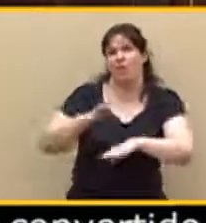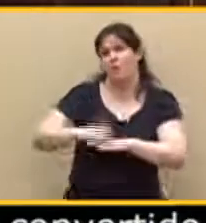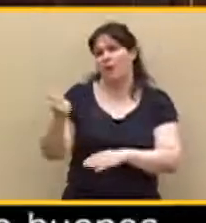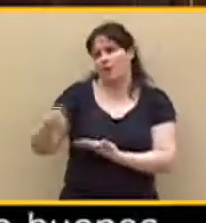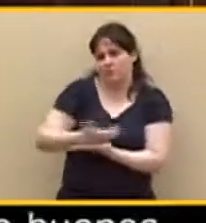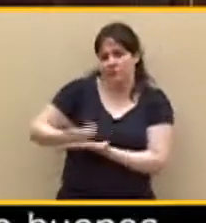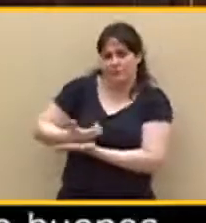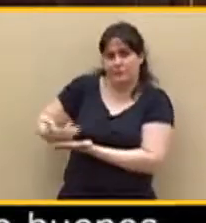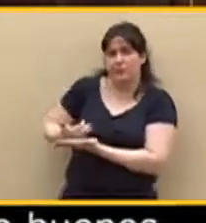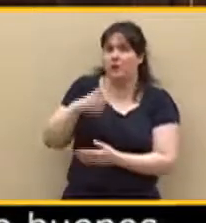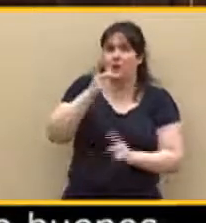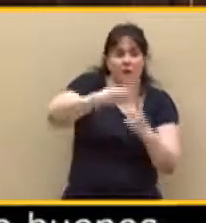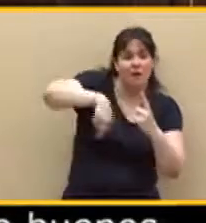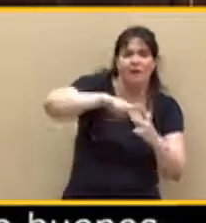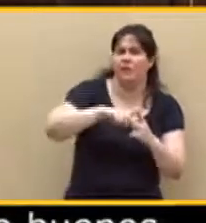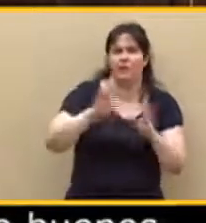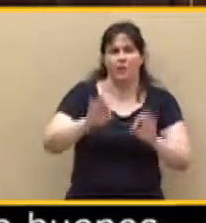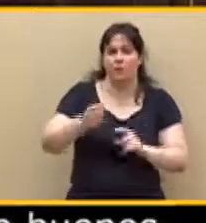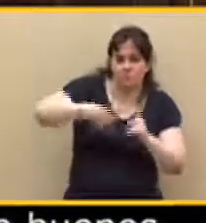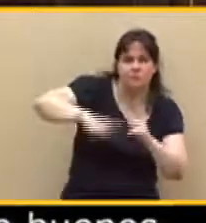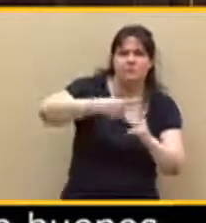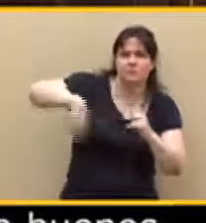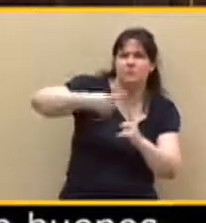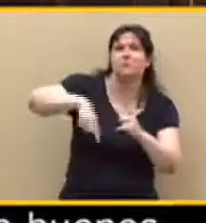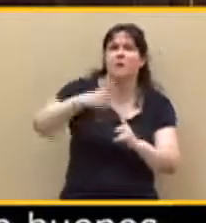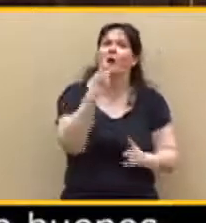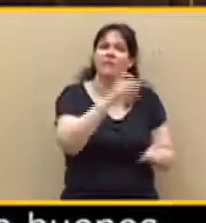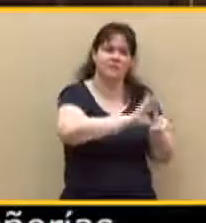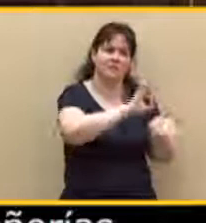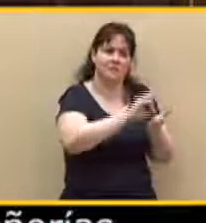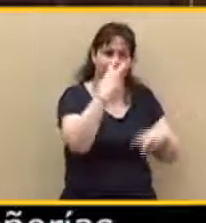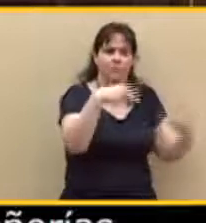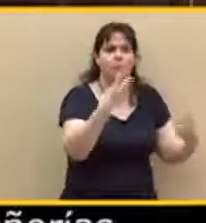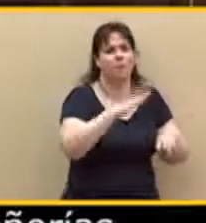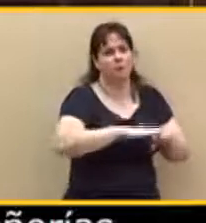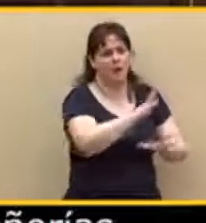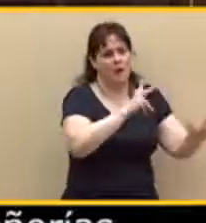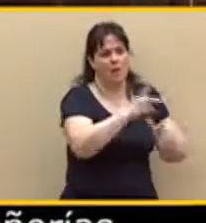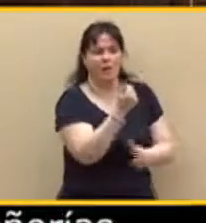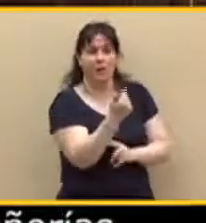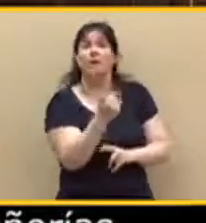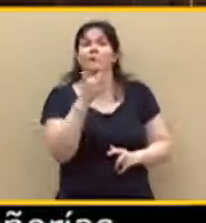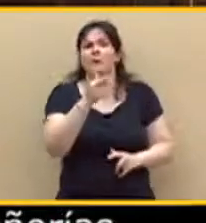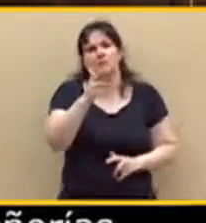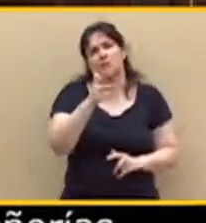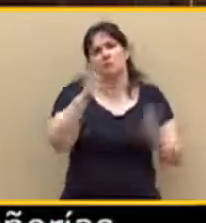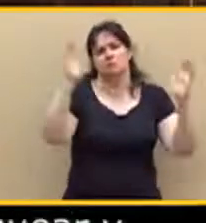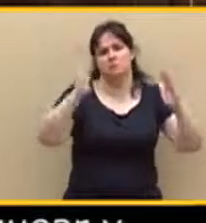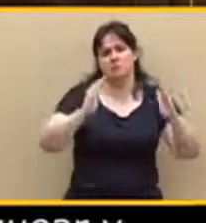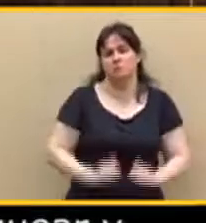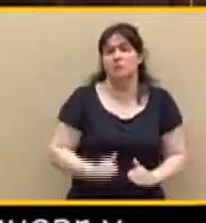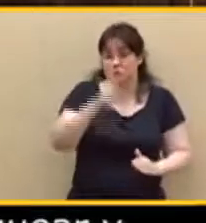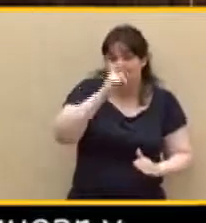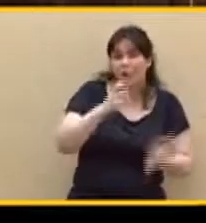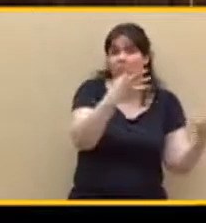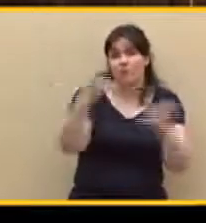vicioso de la corrupción, señorías, también requiere de servicios públicos que saquear y de derechos que recortar. ¿Se acuerdan ustedes de los 900.000 euros que